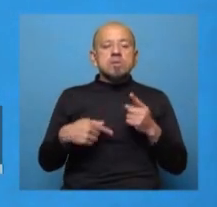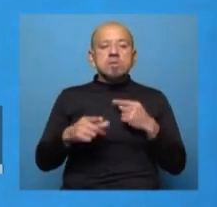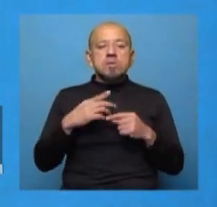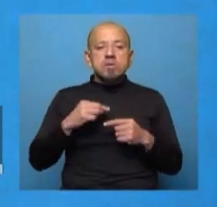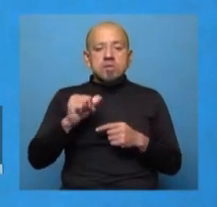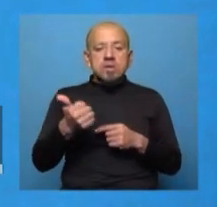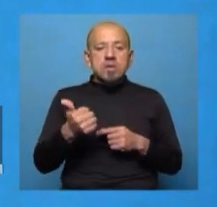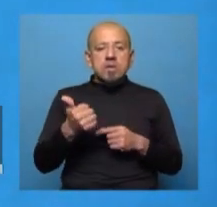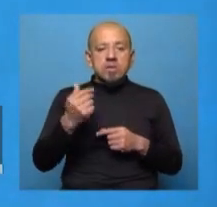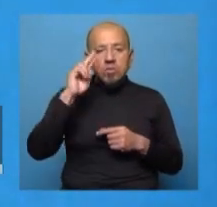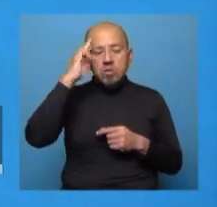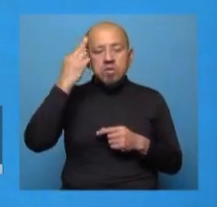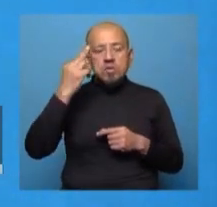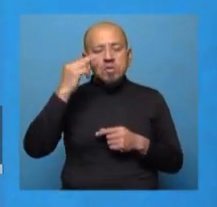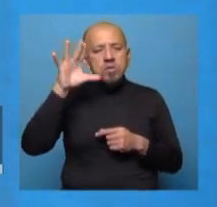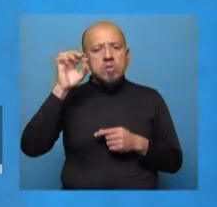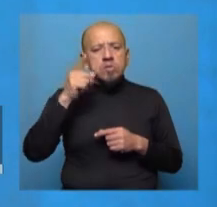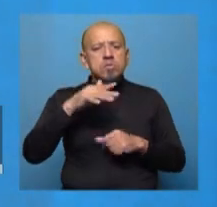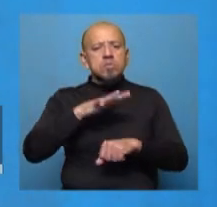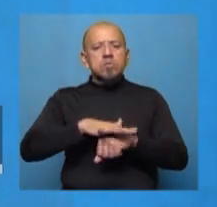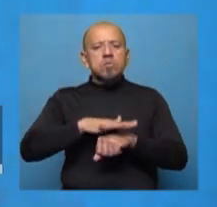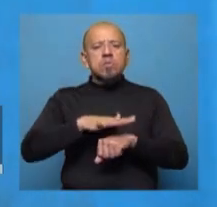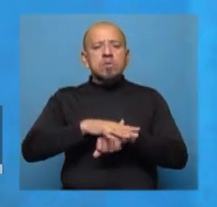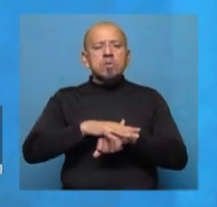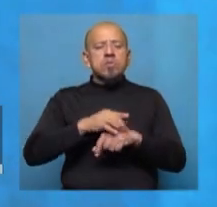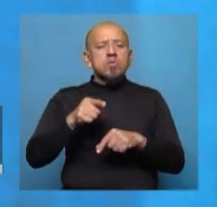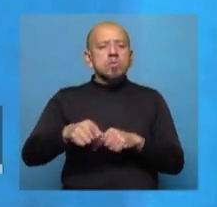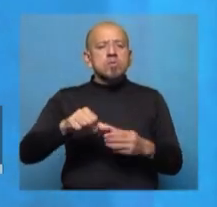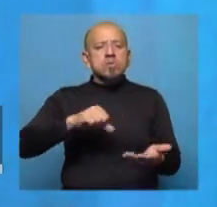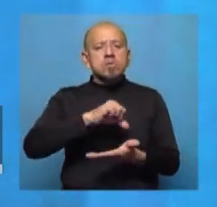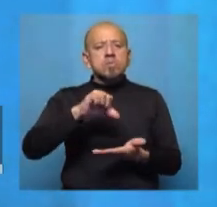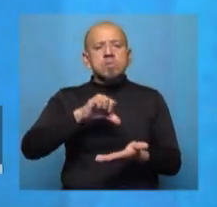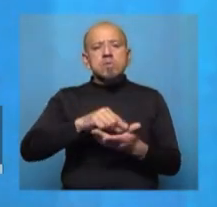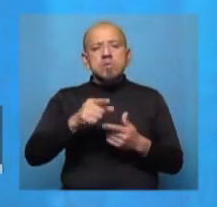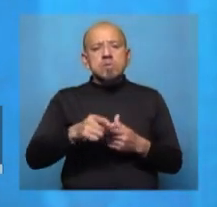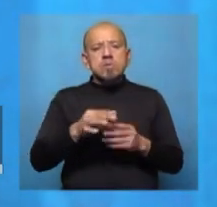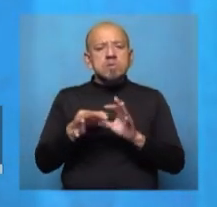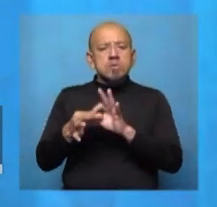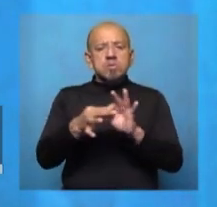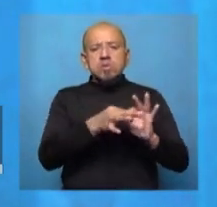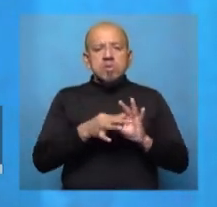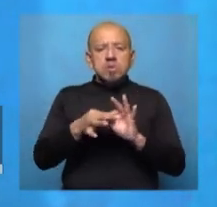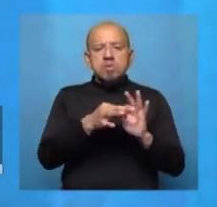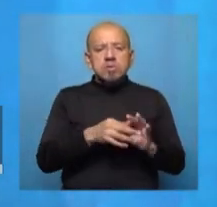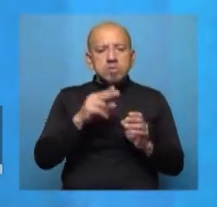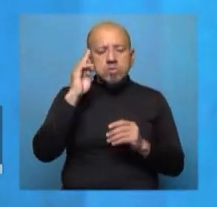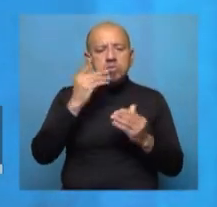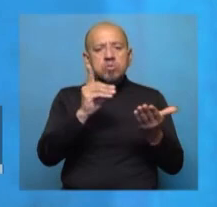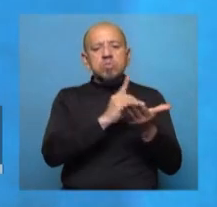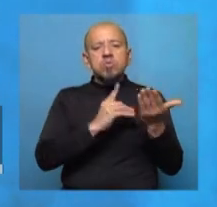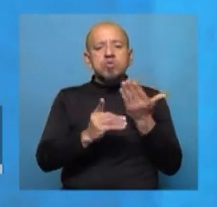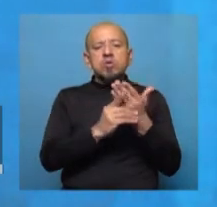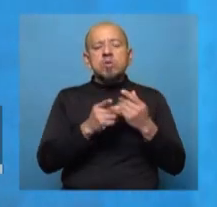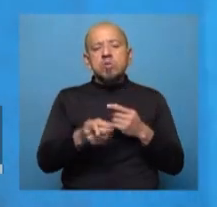Celeste en ese mundial es recordar un momento del país de unidad nacional de un